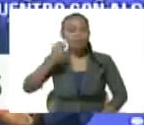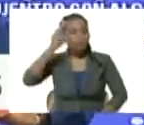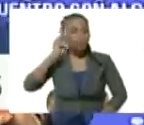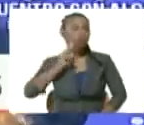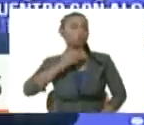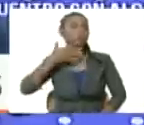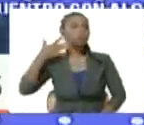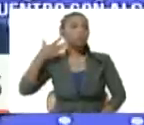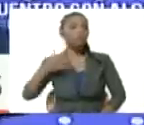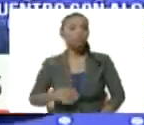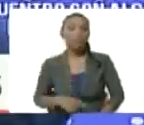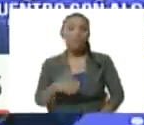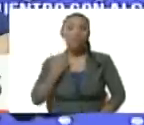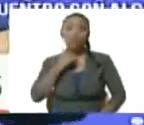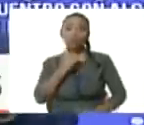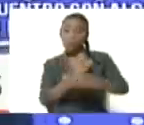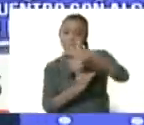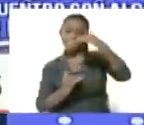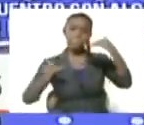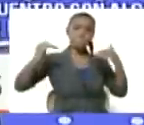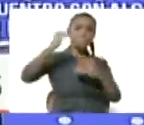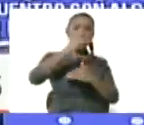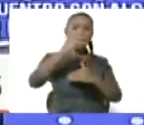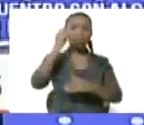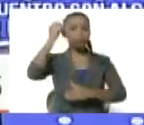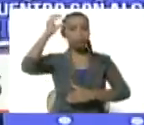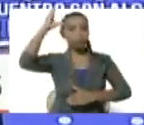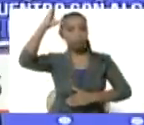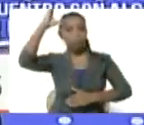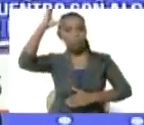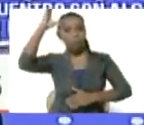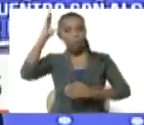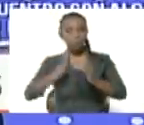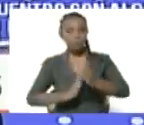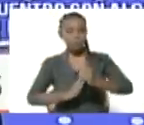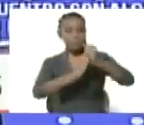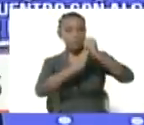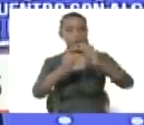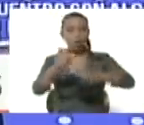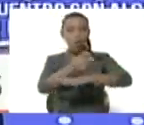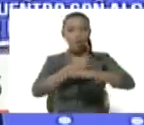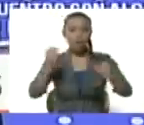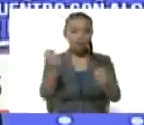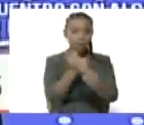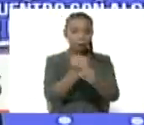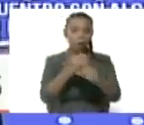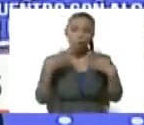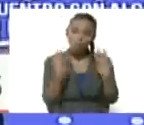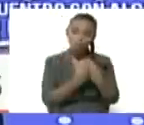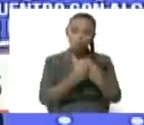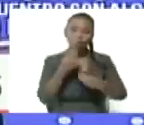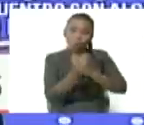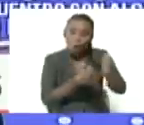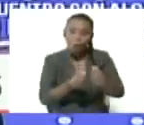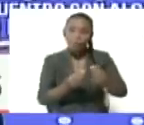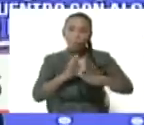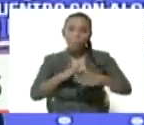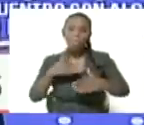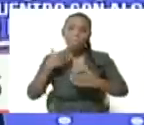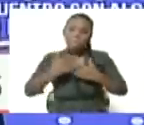Así que a elevar la calidad y la capacidad de liderazgo y de gobierno para